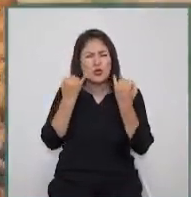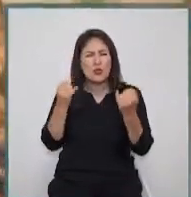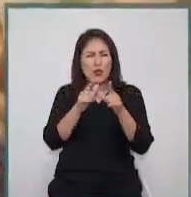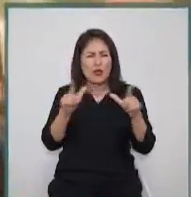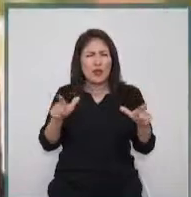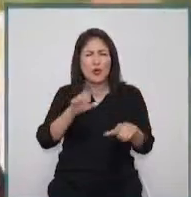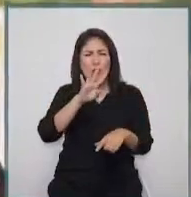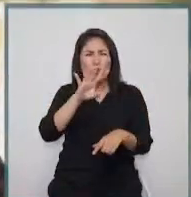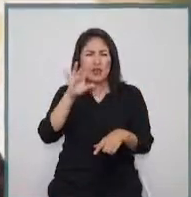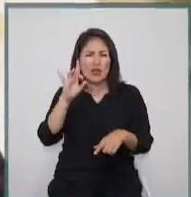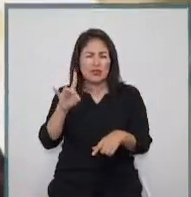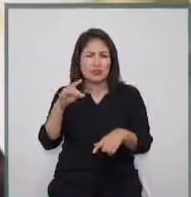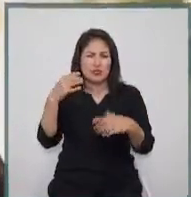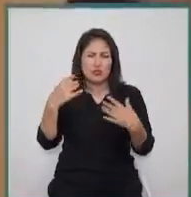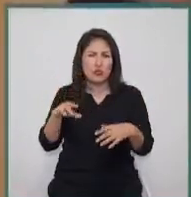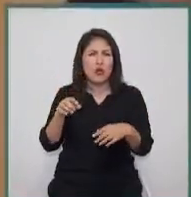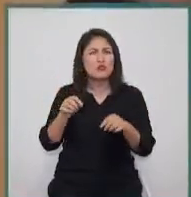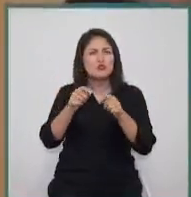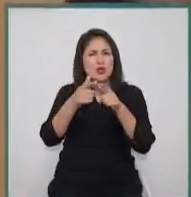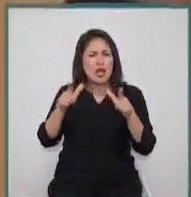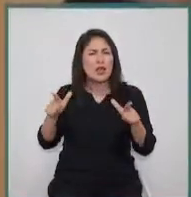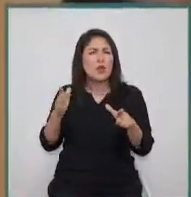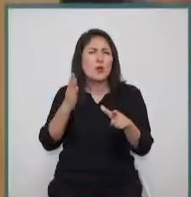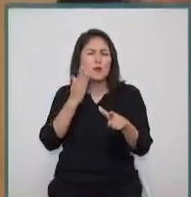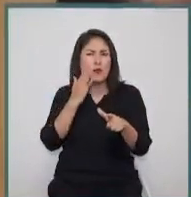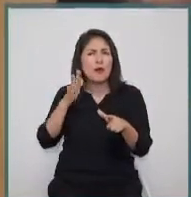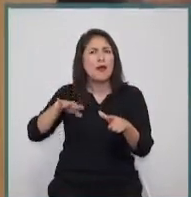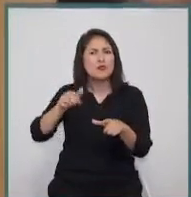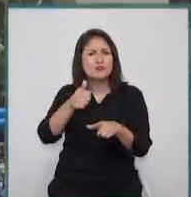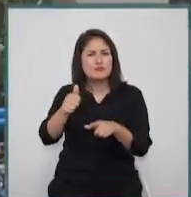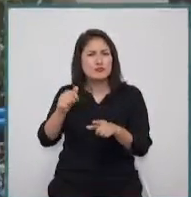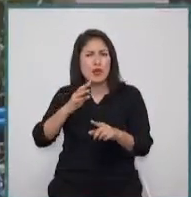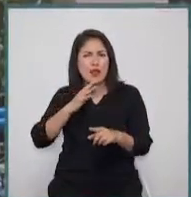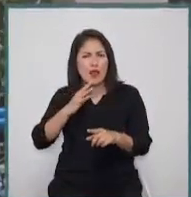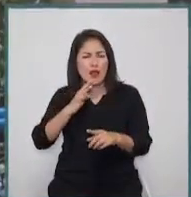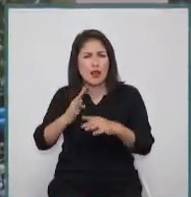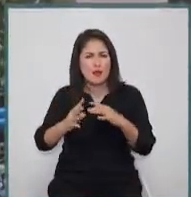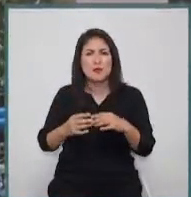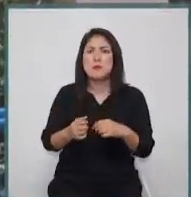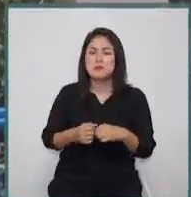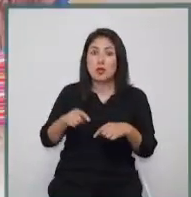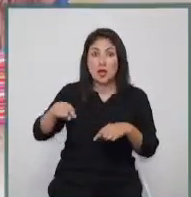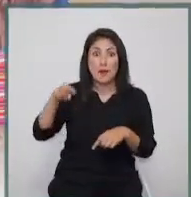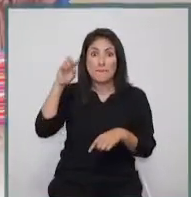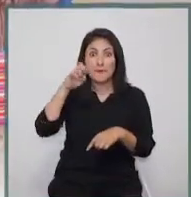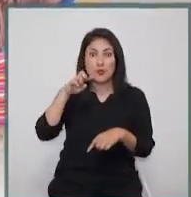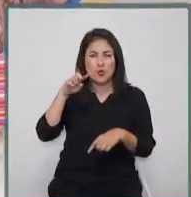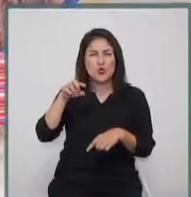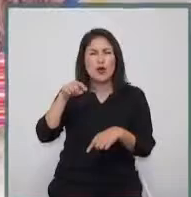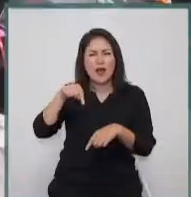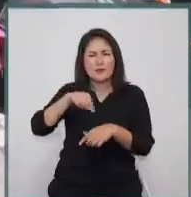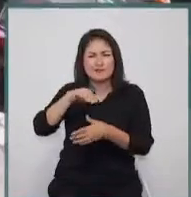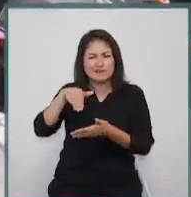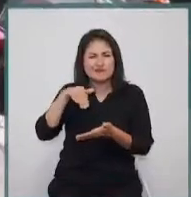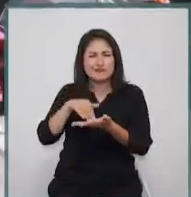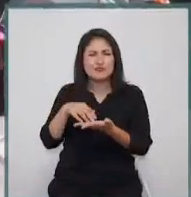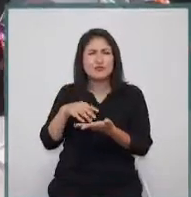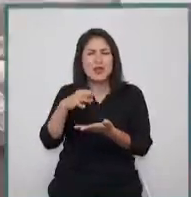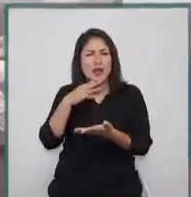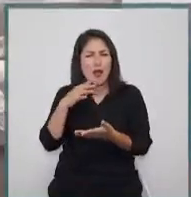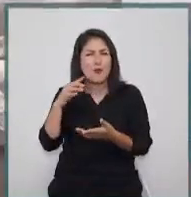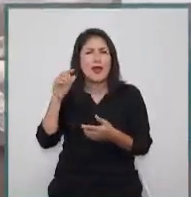lenguas originarias son las lenguas maternas de sus hablantes. Por ello, desde Puno, donde se habla